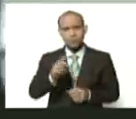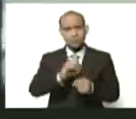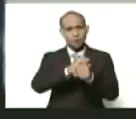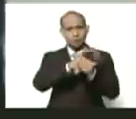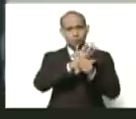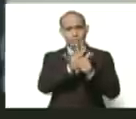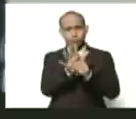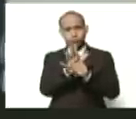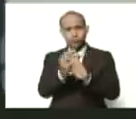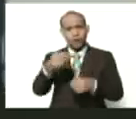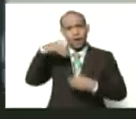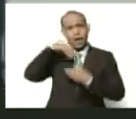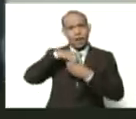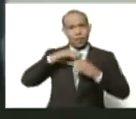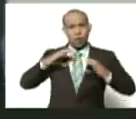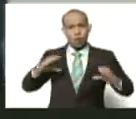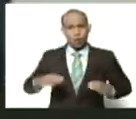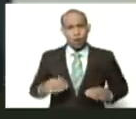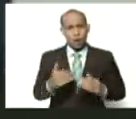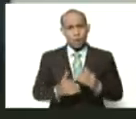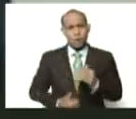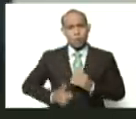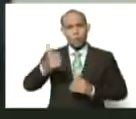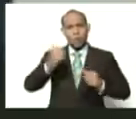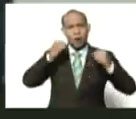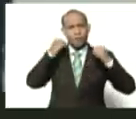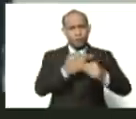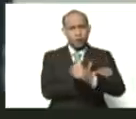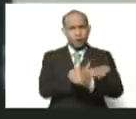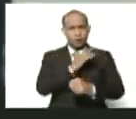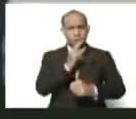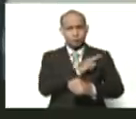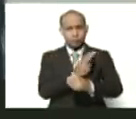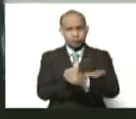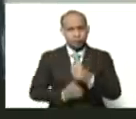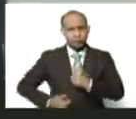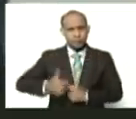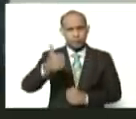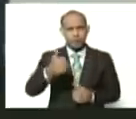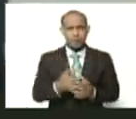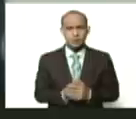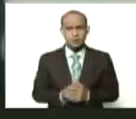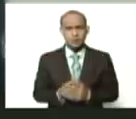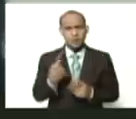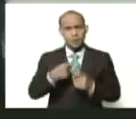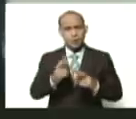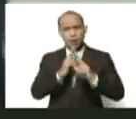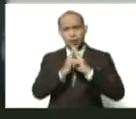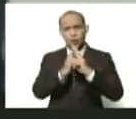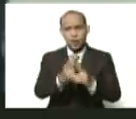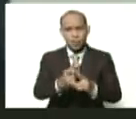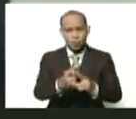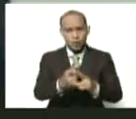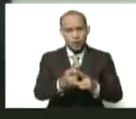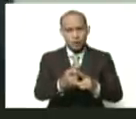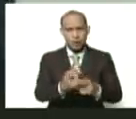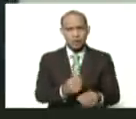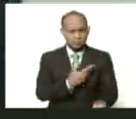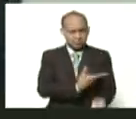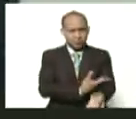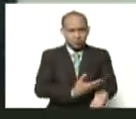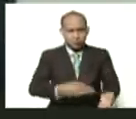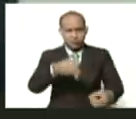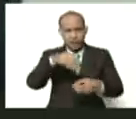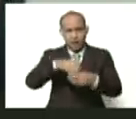se fortalece en nuestro organismo generando los síntomas y el agravamiento de la enfermedad. Pero la respuesta celular del